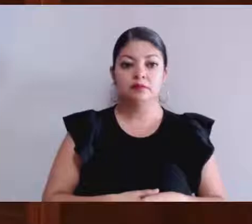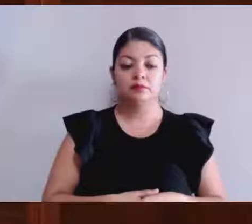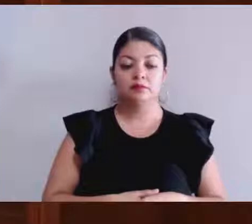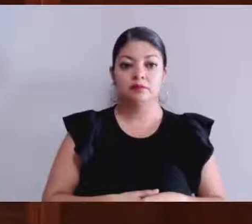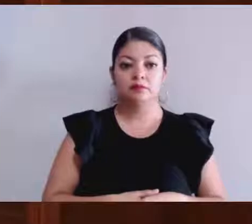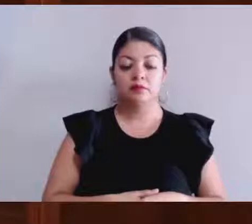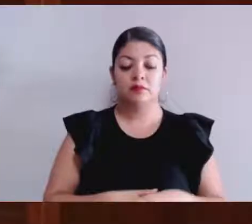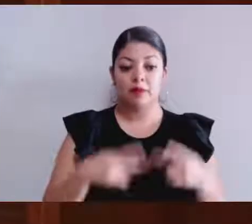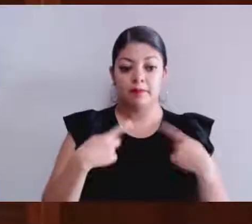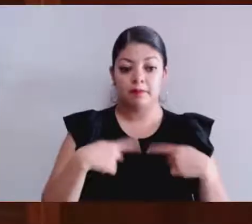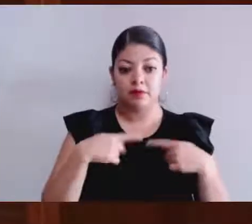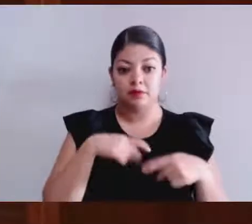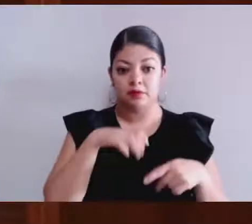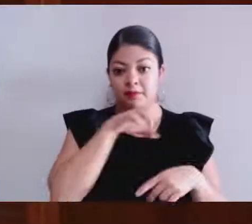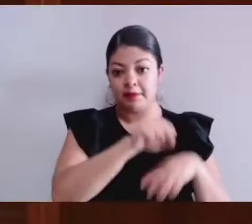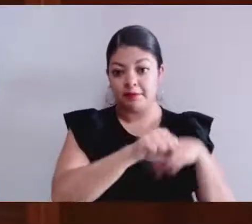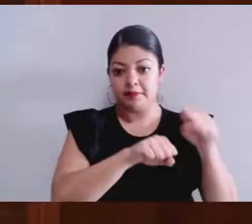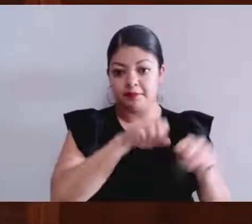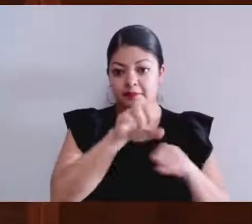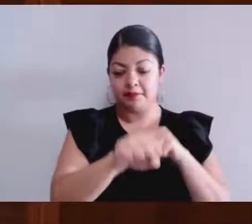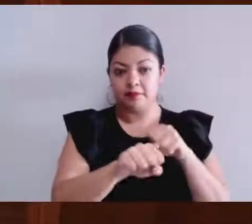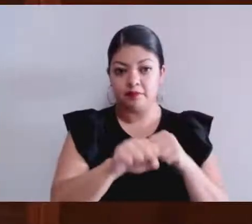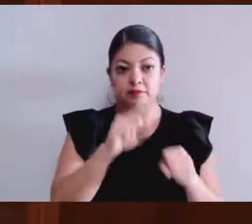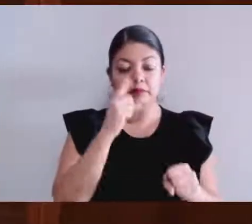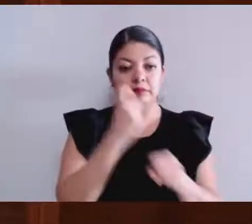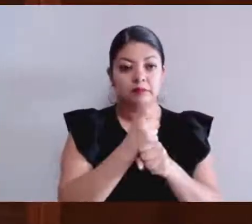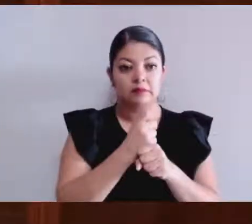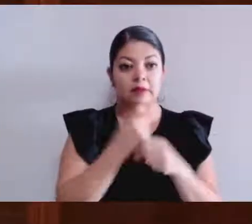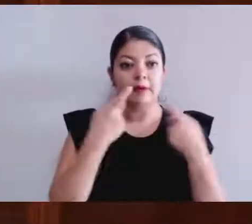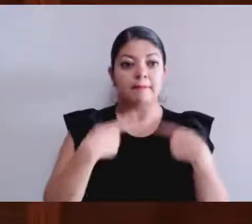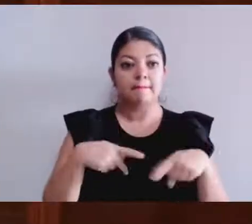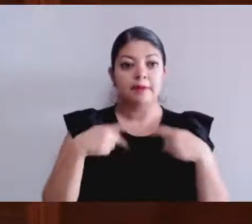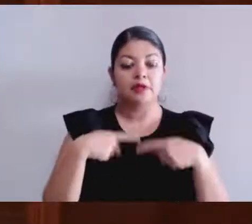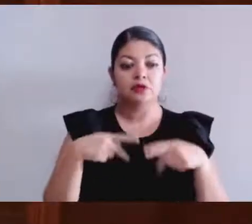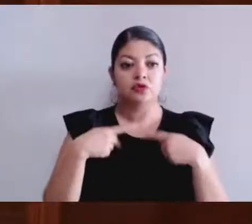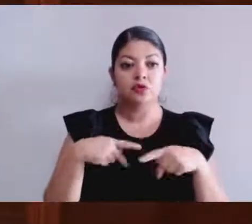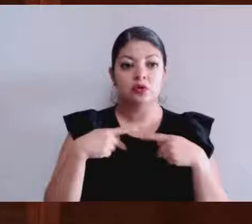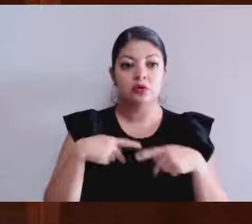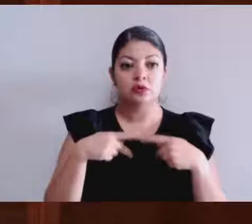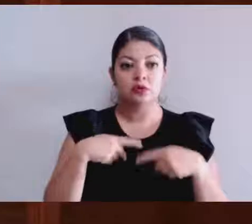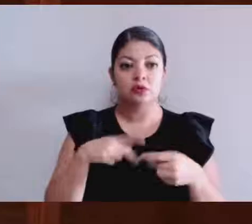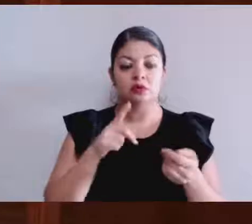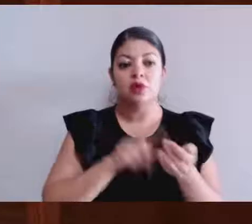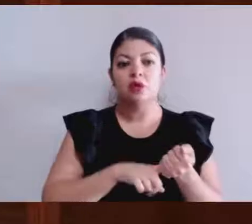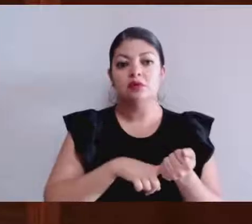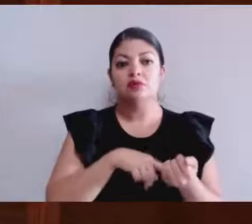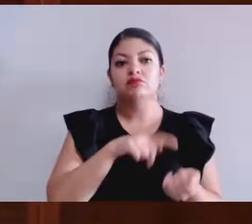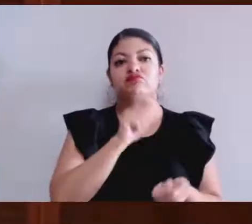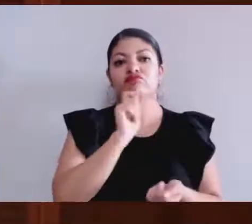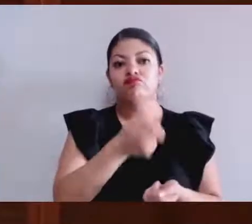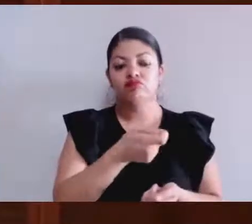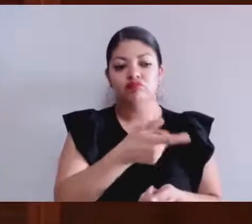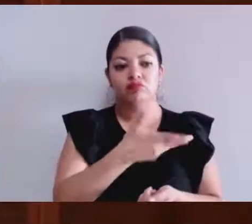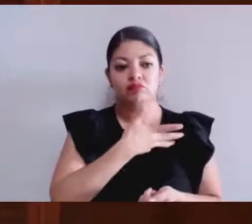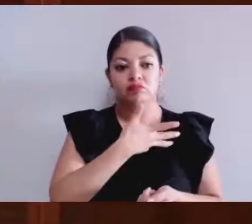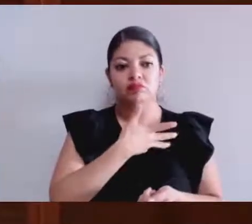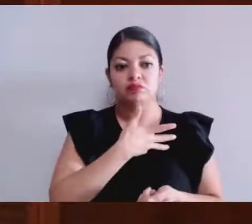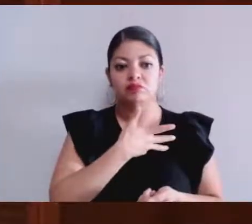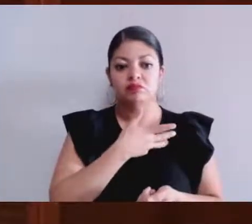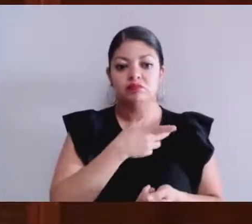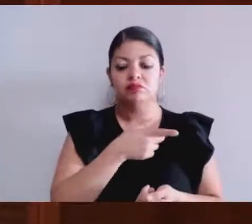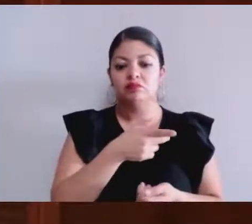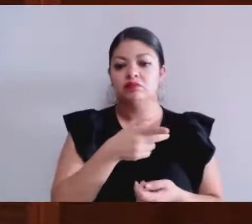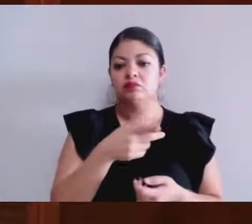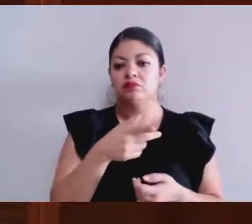Los detenidos principalmente son personas que consumen cannabis y que no precisamente